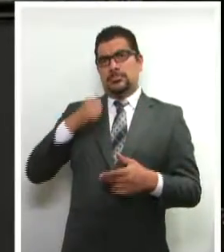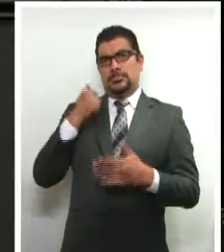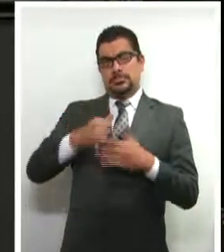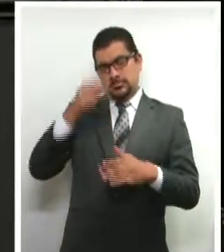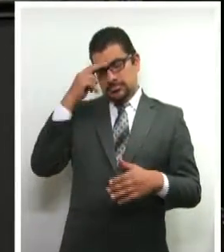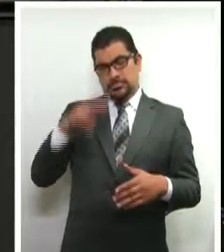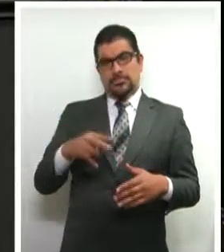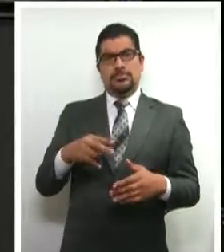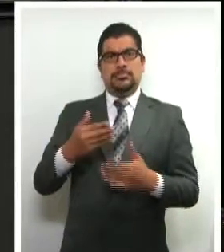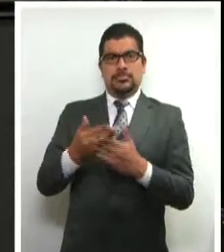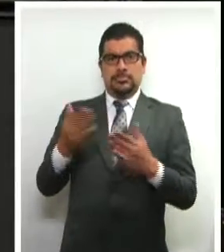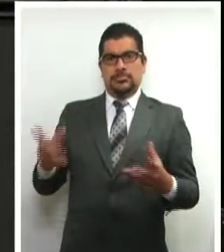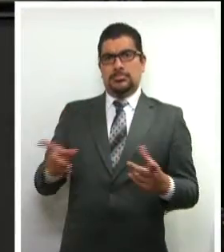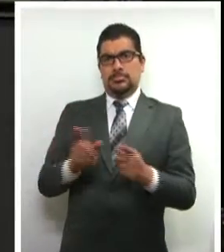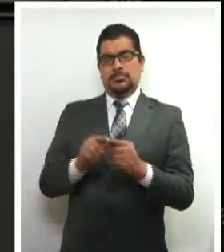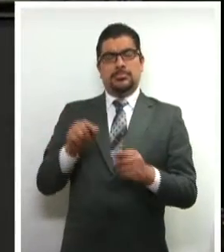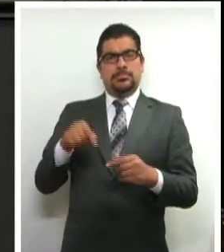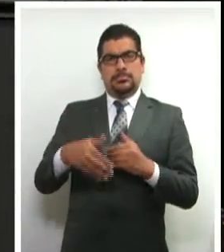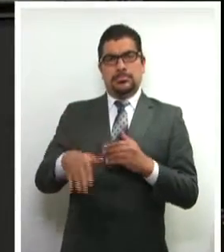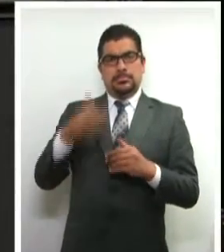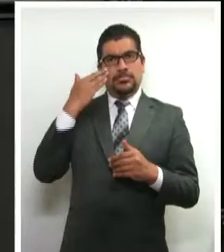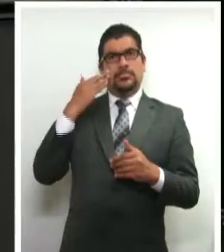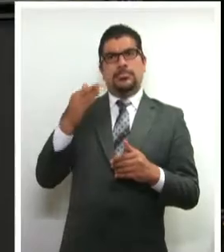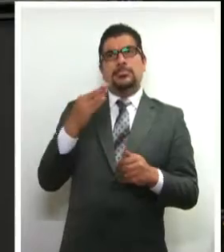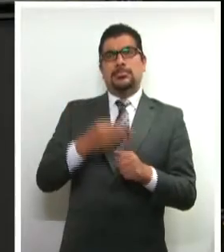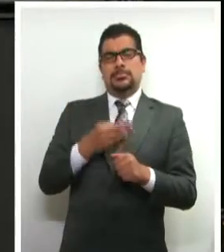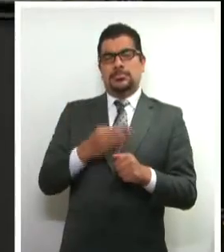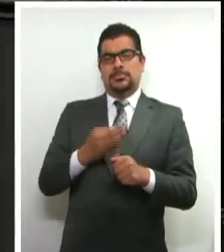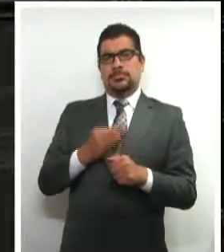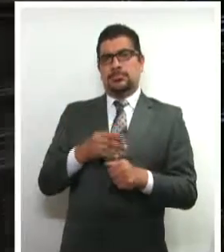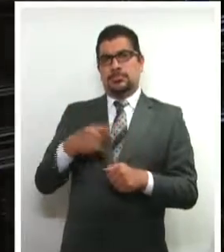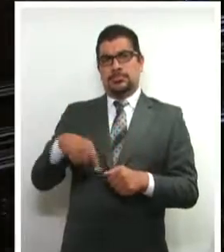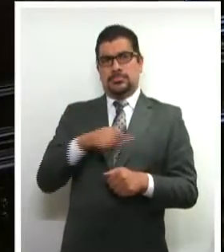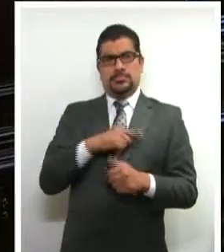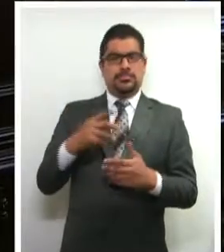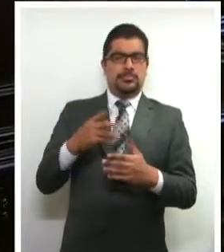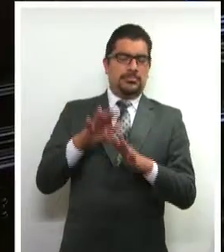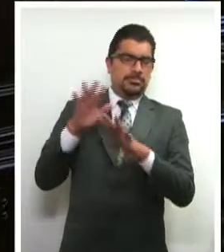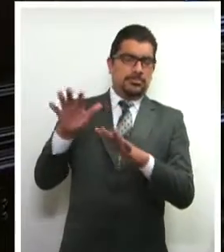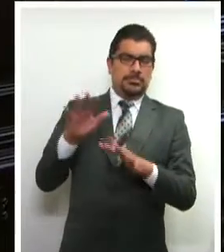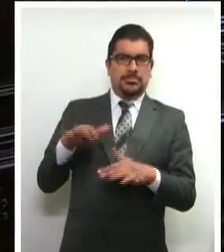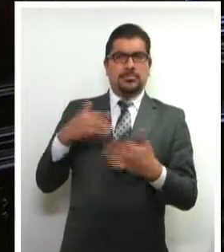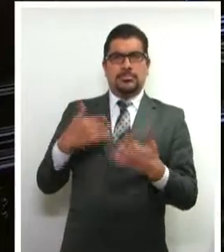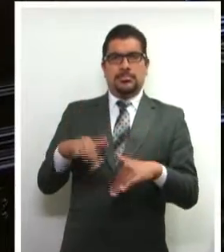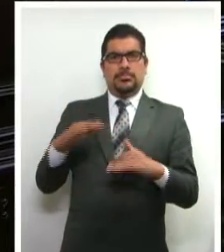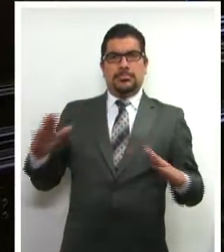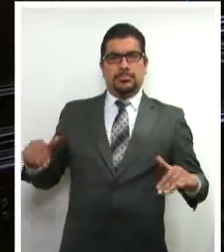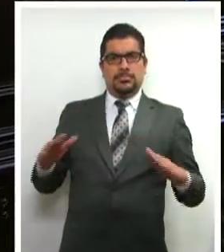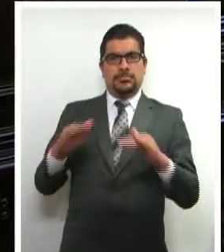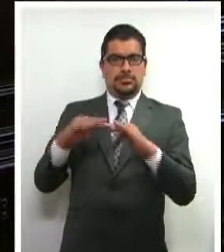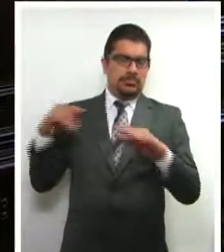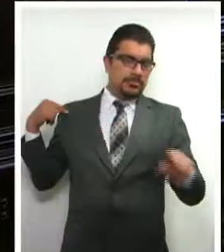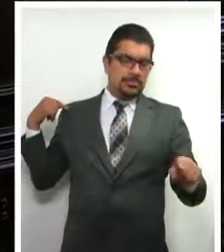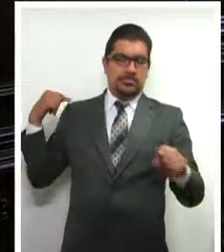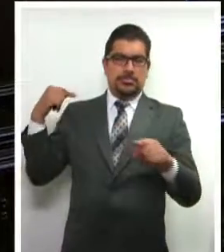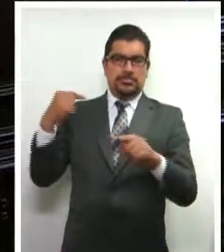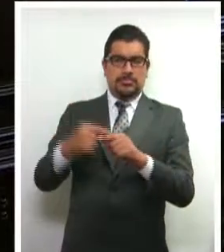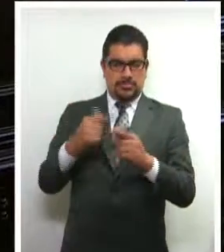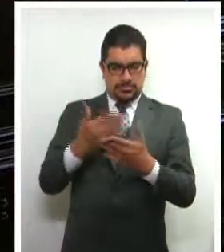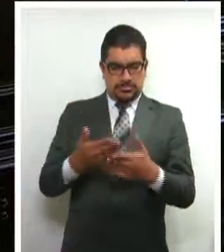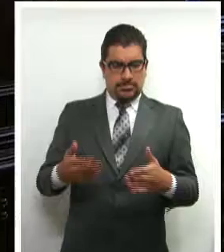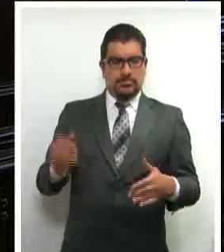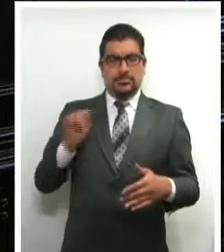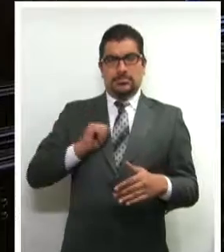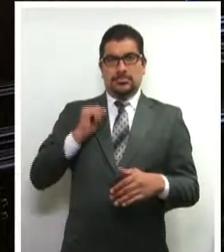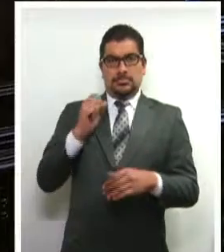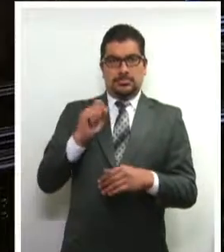Este breve antecedente, que nos lleva desde la fundación de la Gran Tenochtitlán hasta casi la mitad del siglo XX, hace